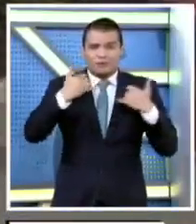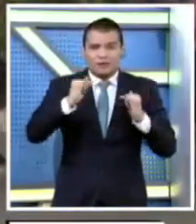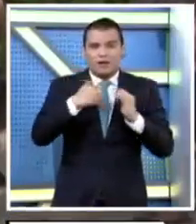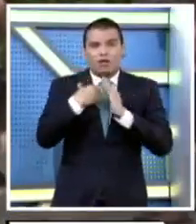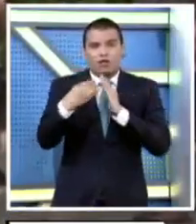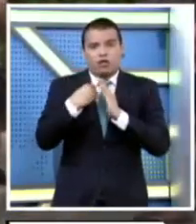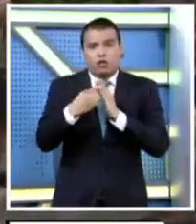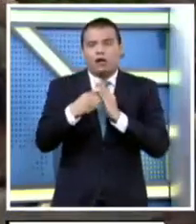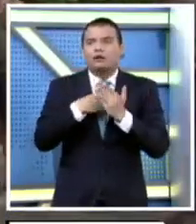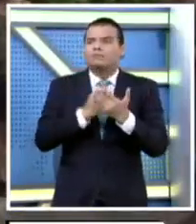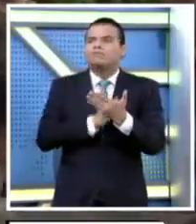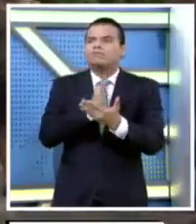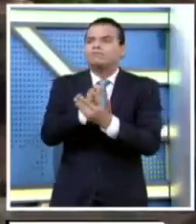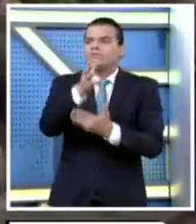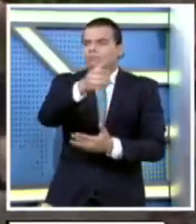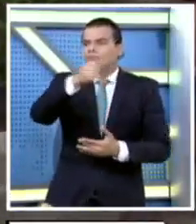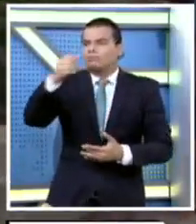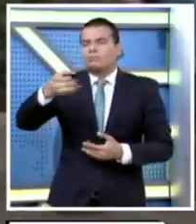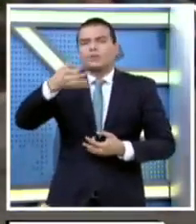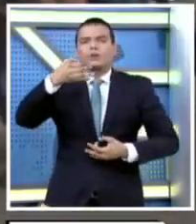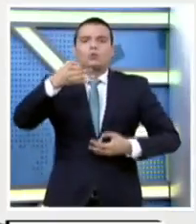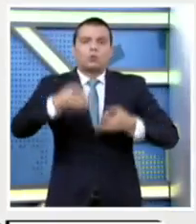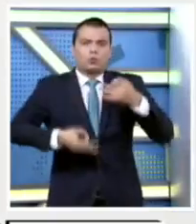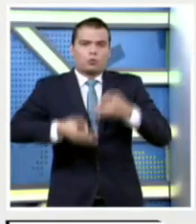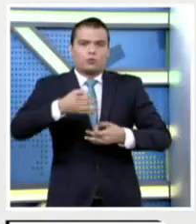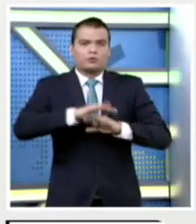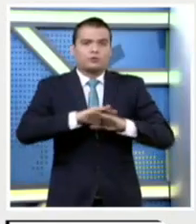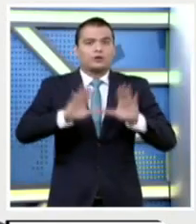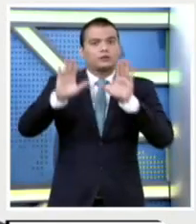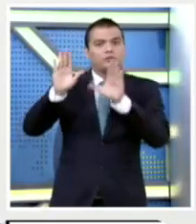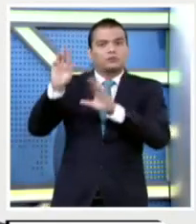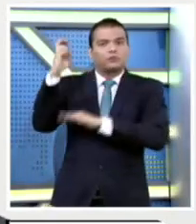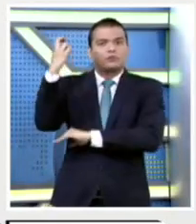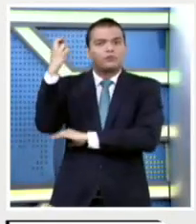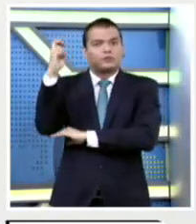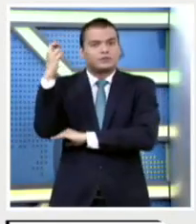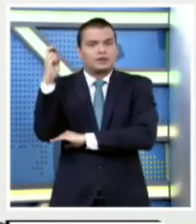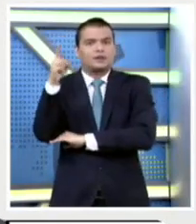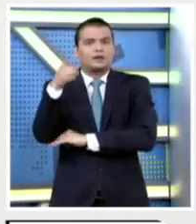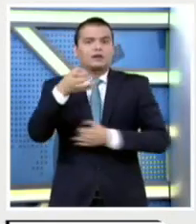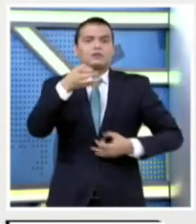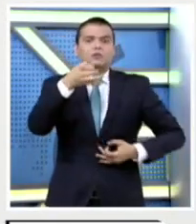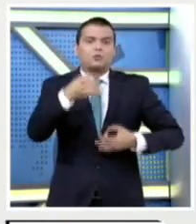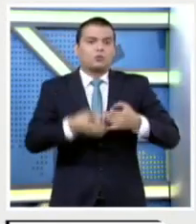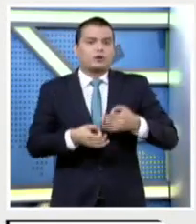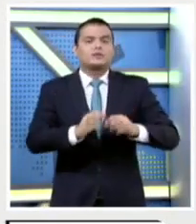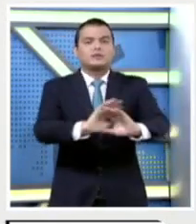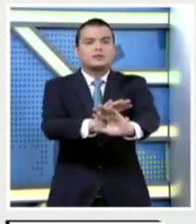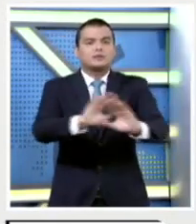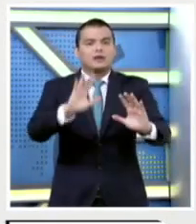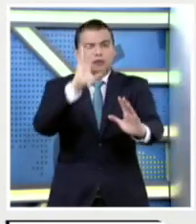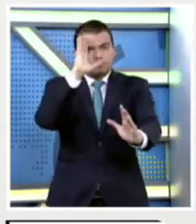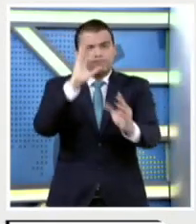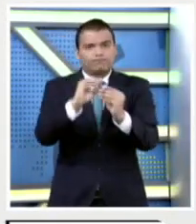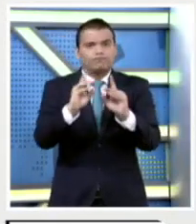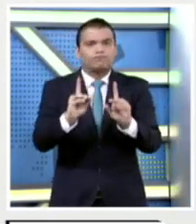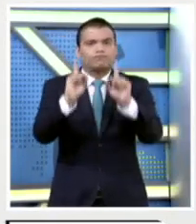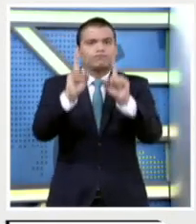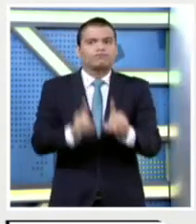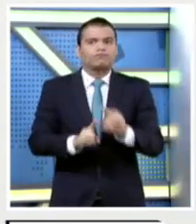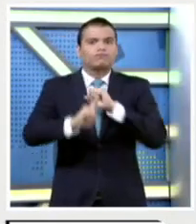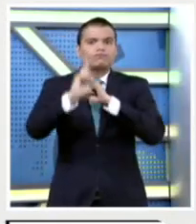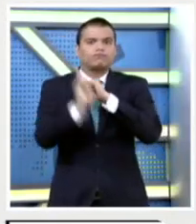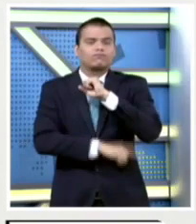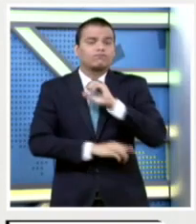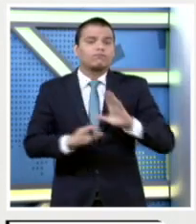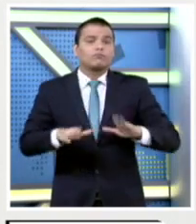será judicializado. Y ya tanto la fiscalía como el juez decidirán en el marco de sus funciones cuál es la